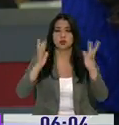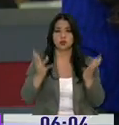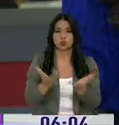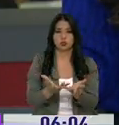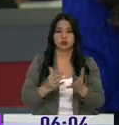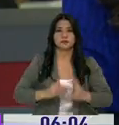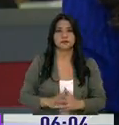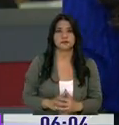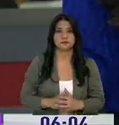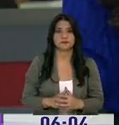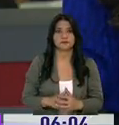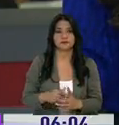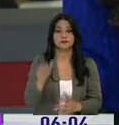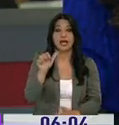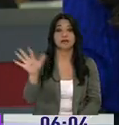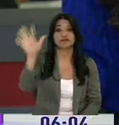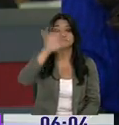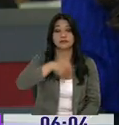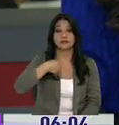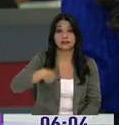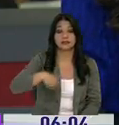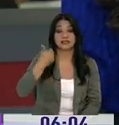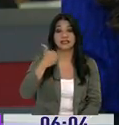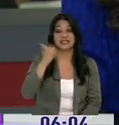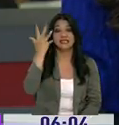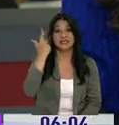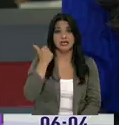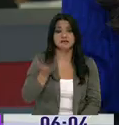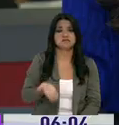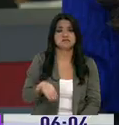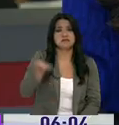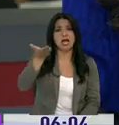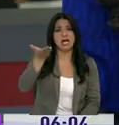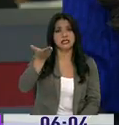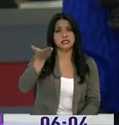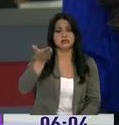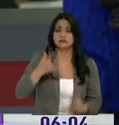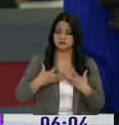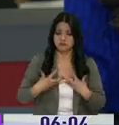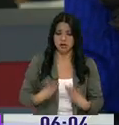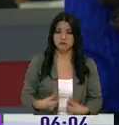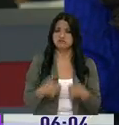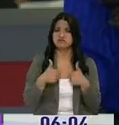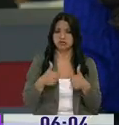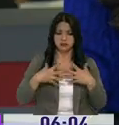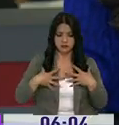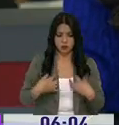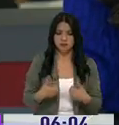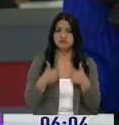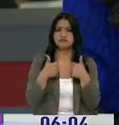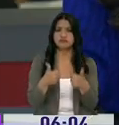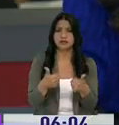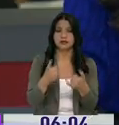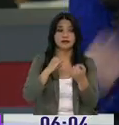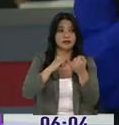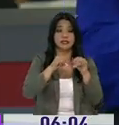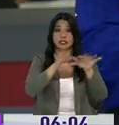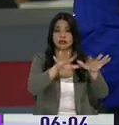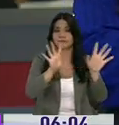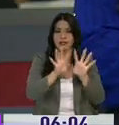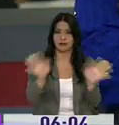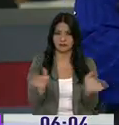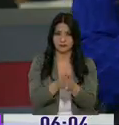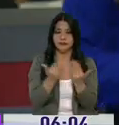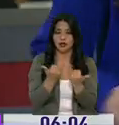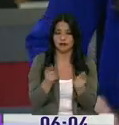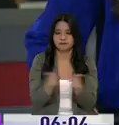de Asia, por más de 10 días, se registra un mayor número de pacientes recuperados del COVID-19 que de infectados. Revisemos algunas